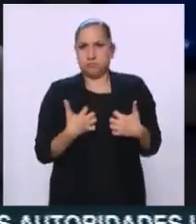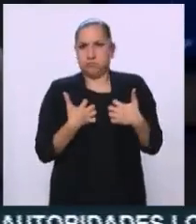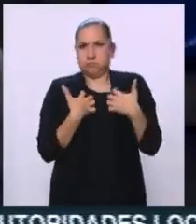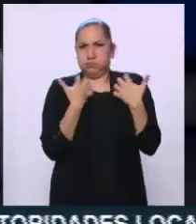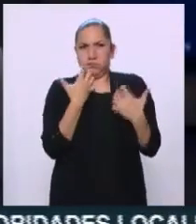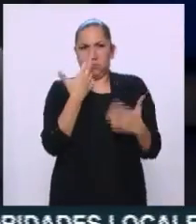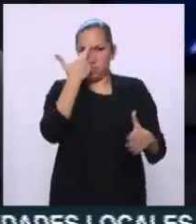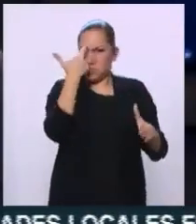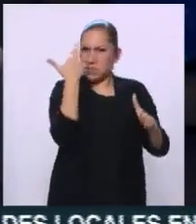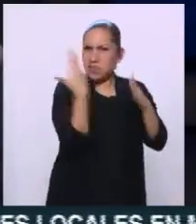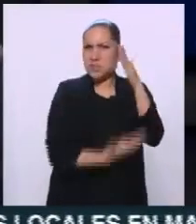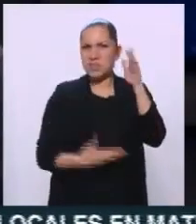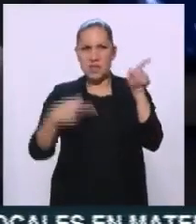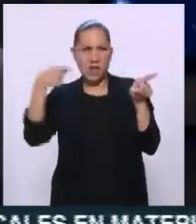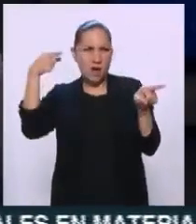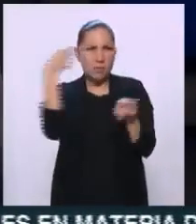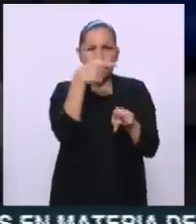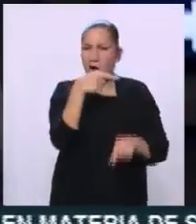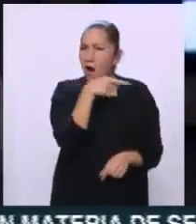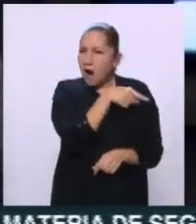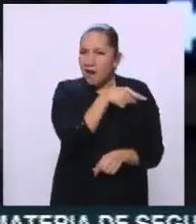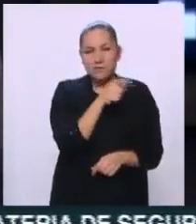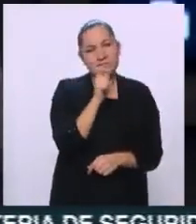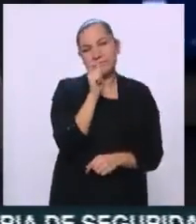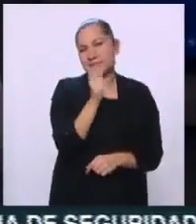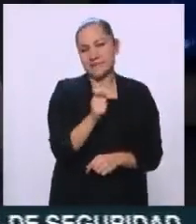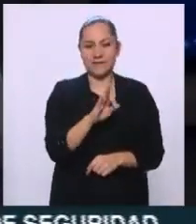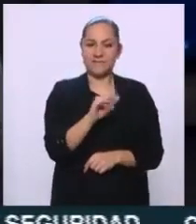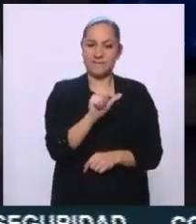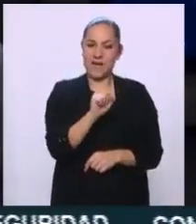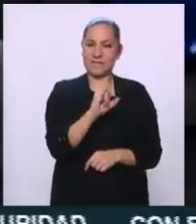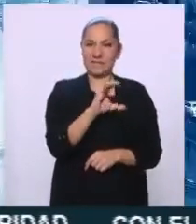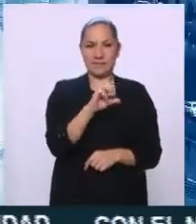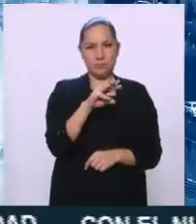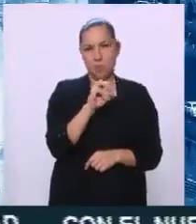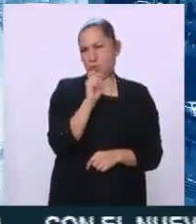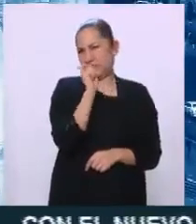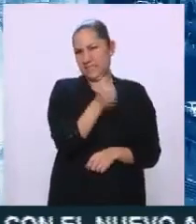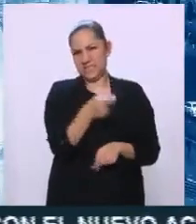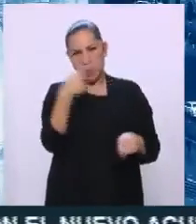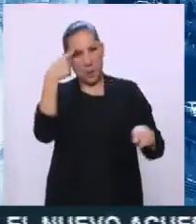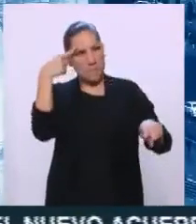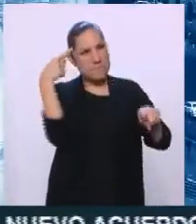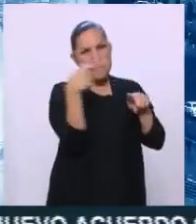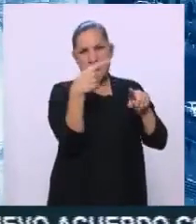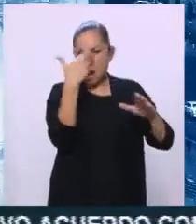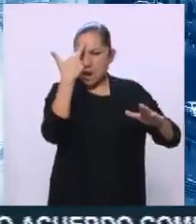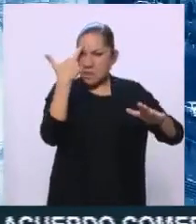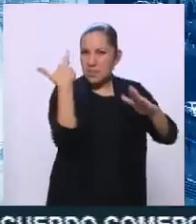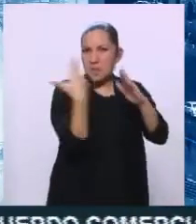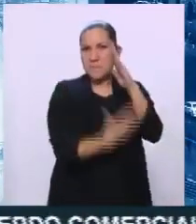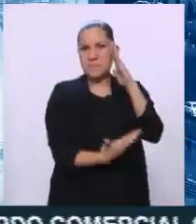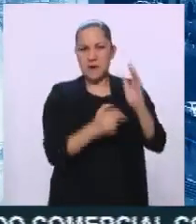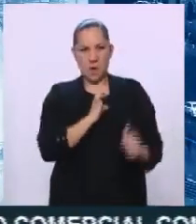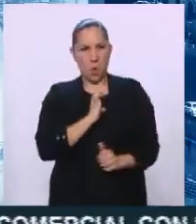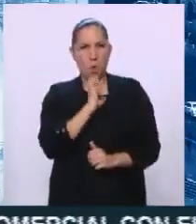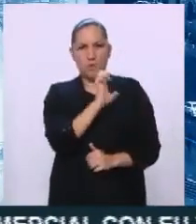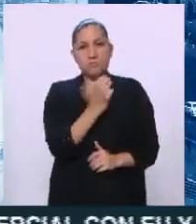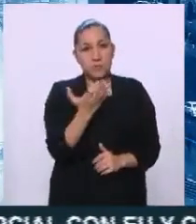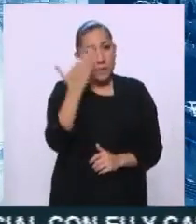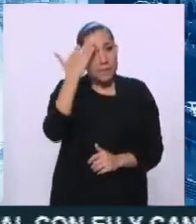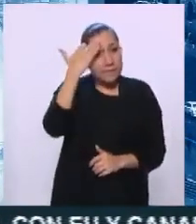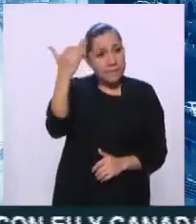violencia, pues eso es fascismo, y tiene ese nombre. O sea, nosotros hemos buscado que en los momentos más difíciles de este